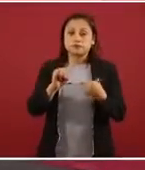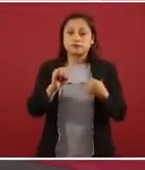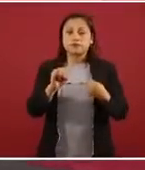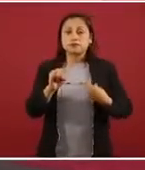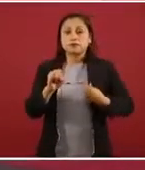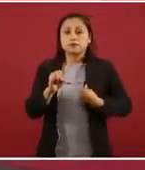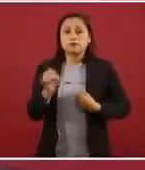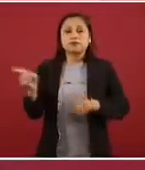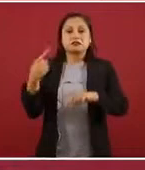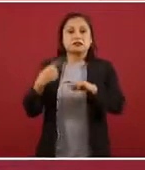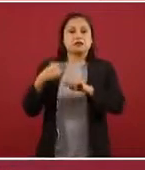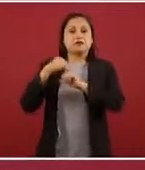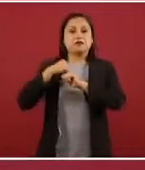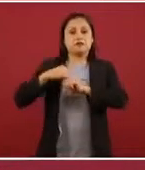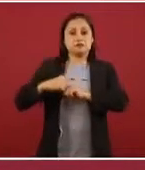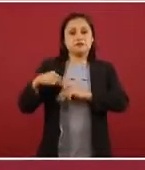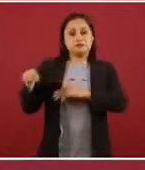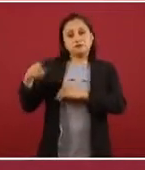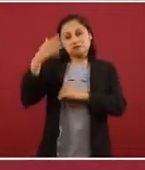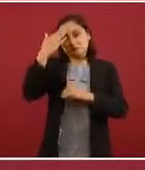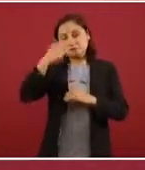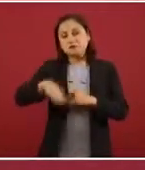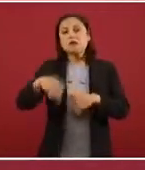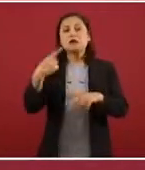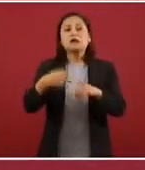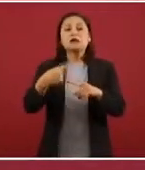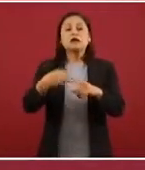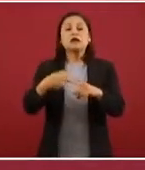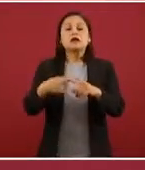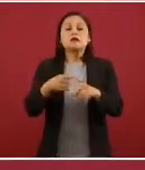lo ve la autoridad competente. En este caso vamos a